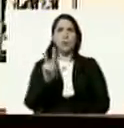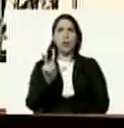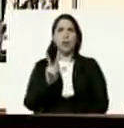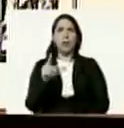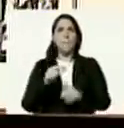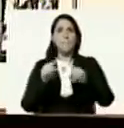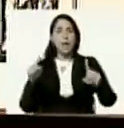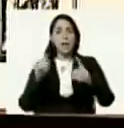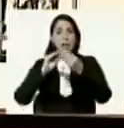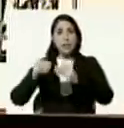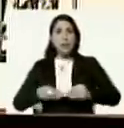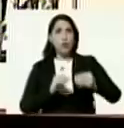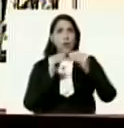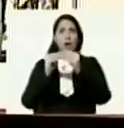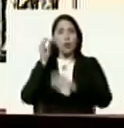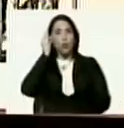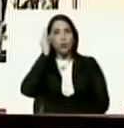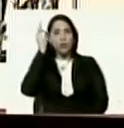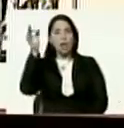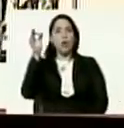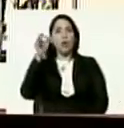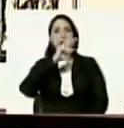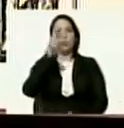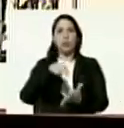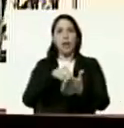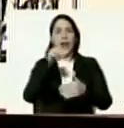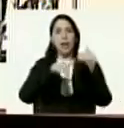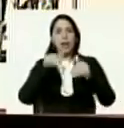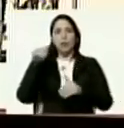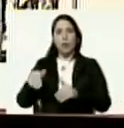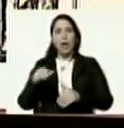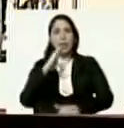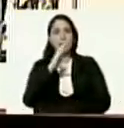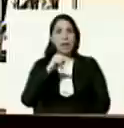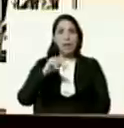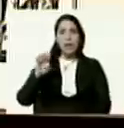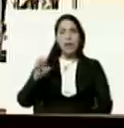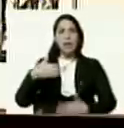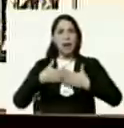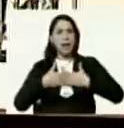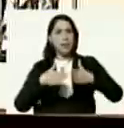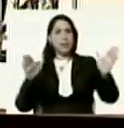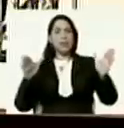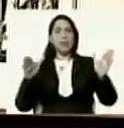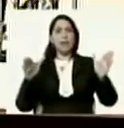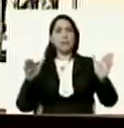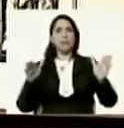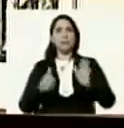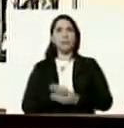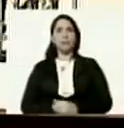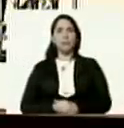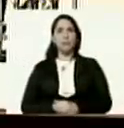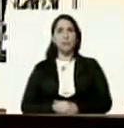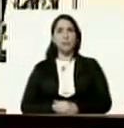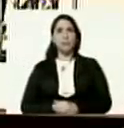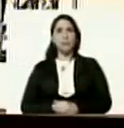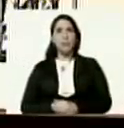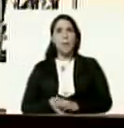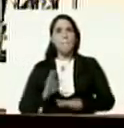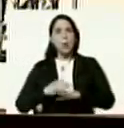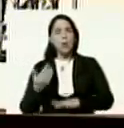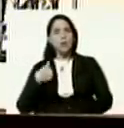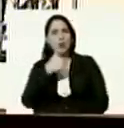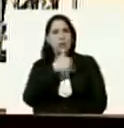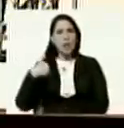para renovar el Consejo Nacional Electoral, para dar garantías extras, porque yo quiero